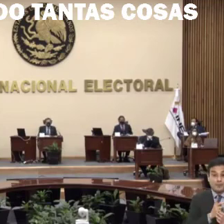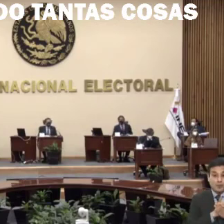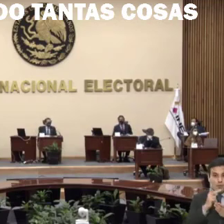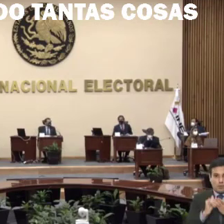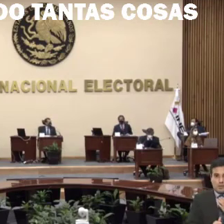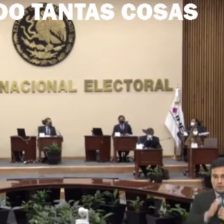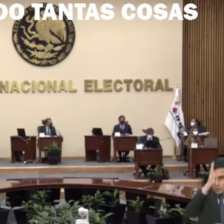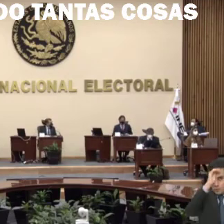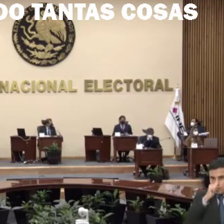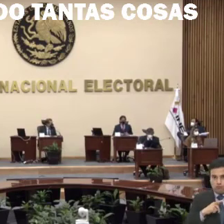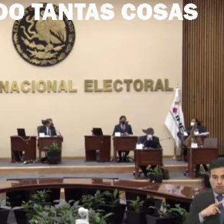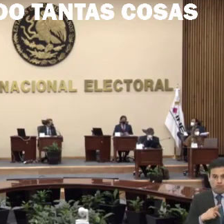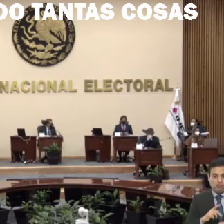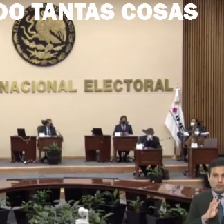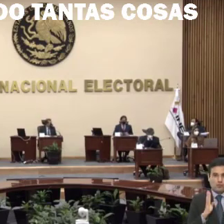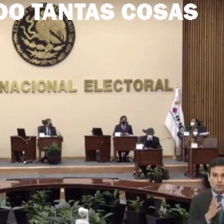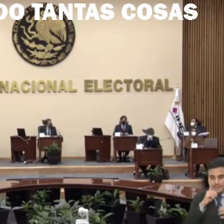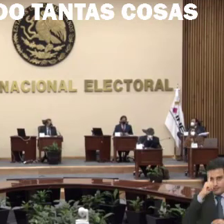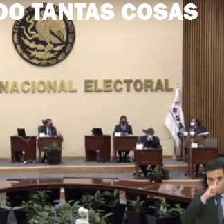lo político.